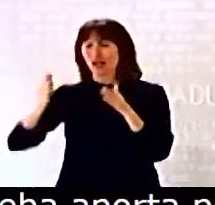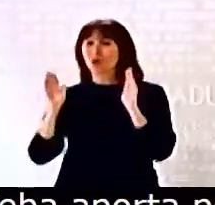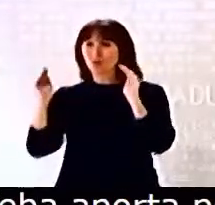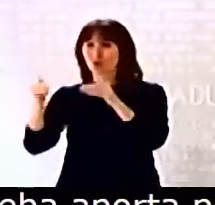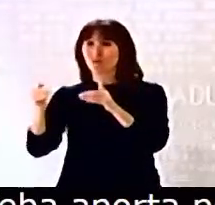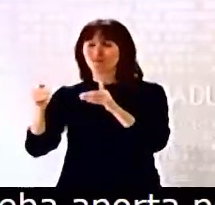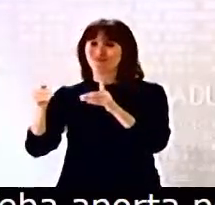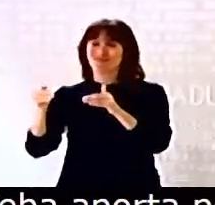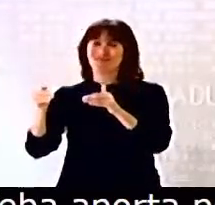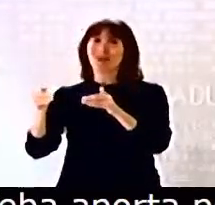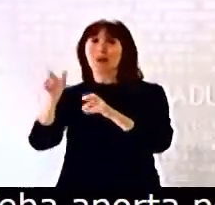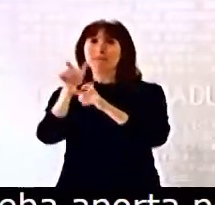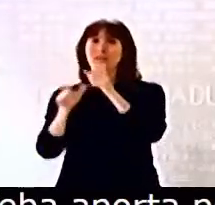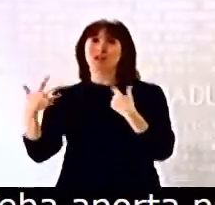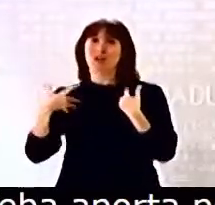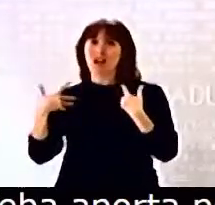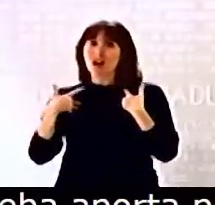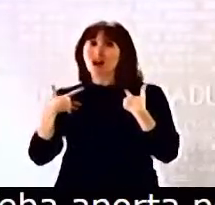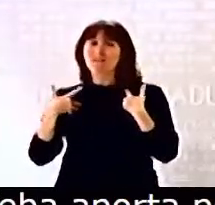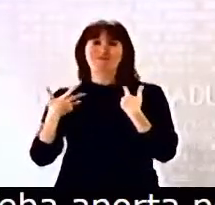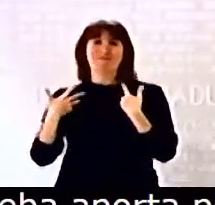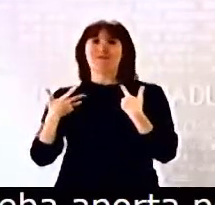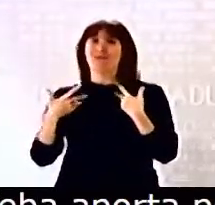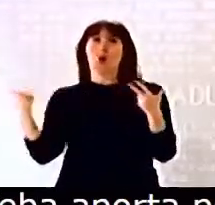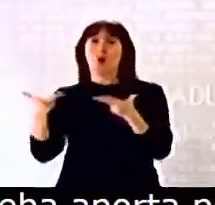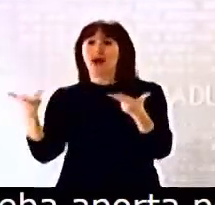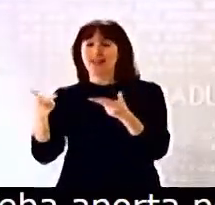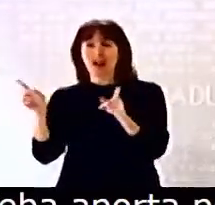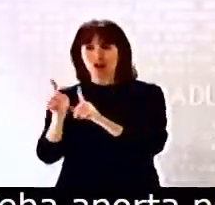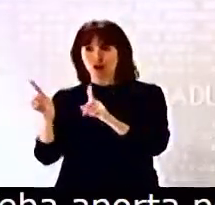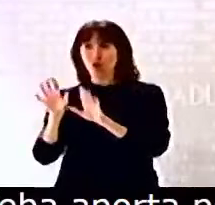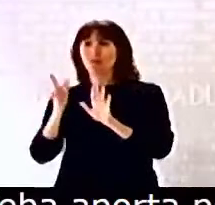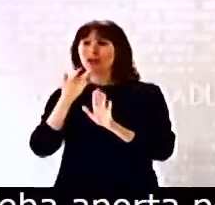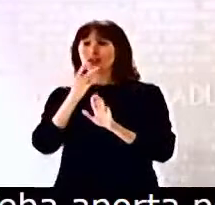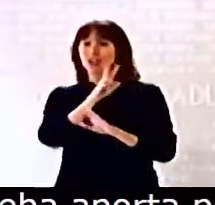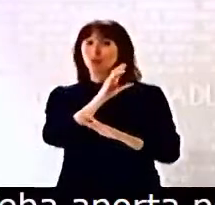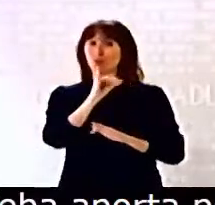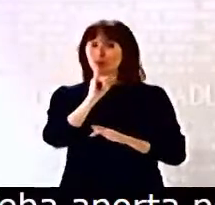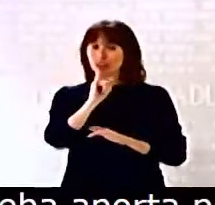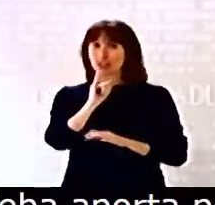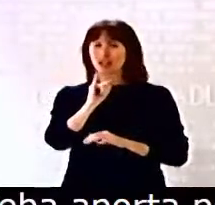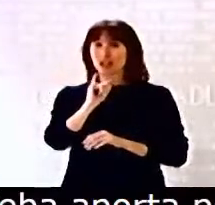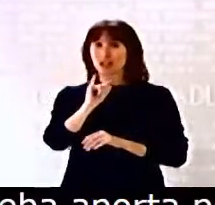no son críticos, pero sin duda ninguna, si las UCI